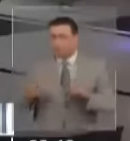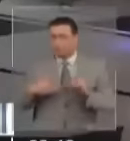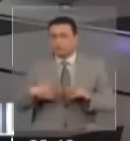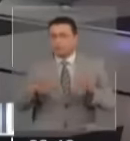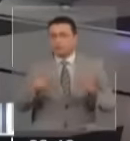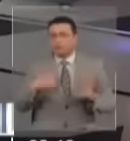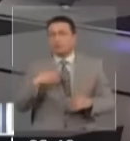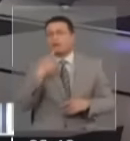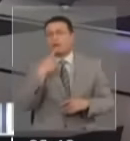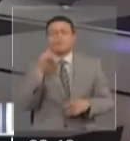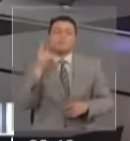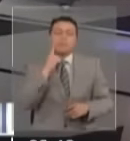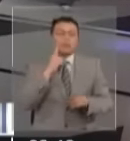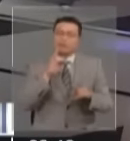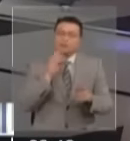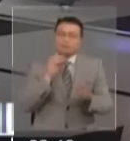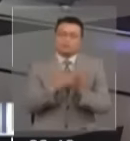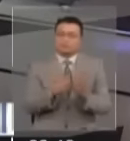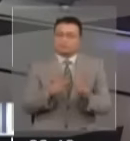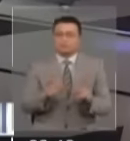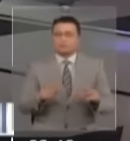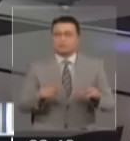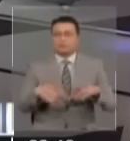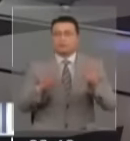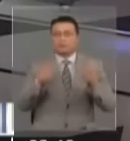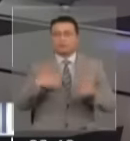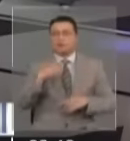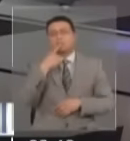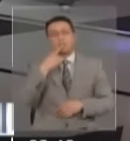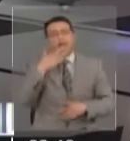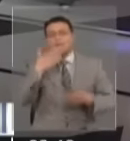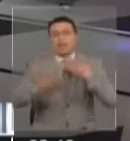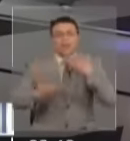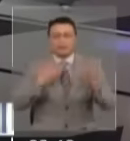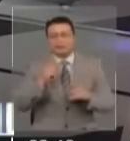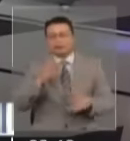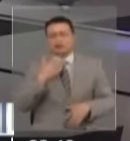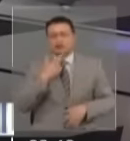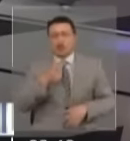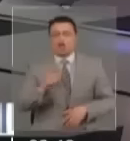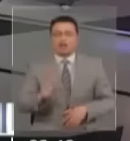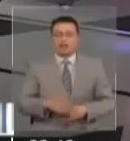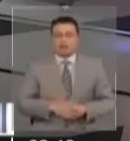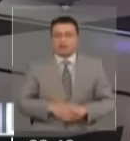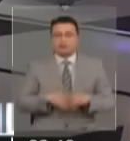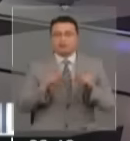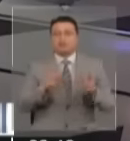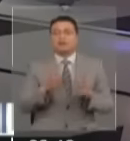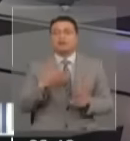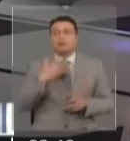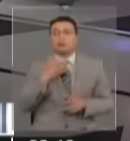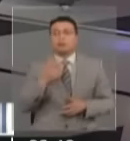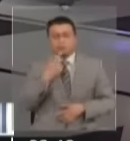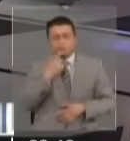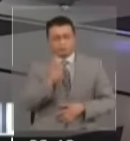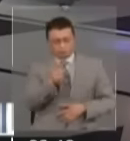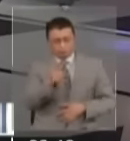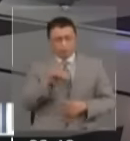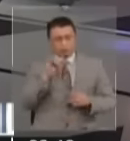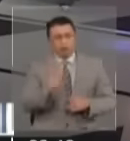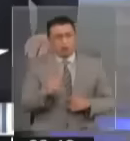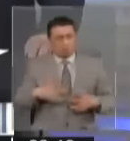falacia. Sí, o sea, el sistema de salud. Mira, charlatanes no quiero. Mira, el enfoque. Resulta que, perdóname, ¿por qué ofende? ¿Esa es tu actitud? ¿Esa es